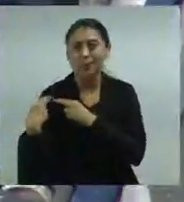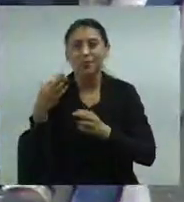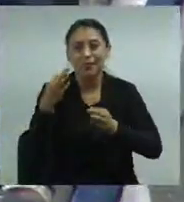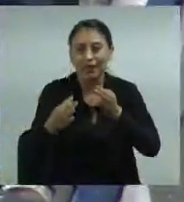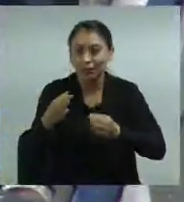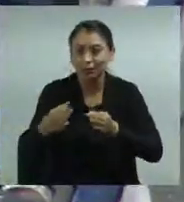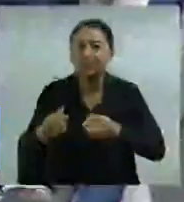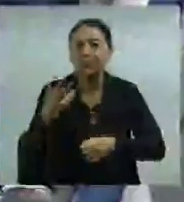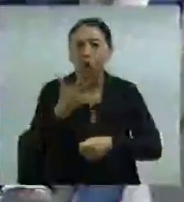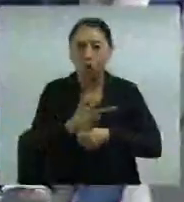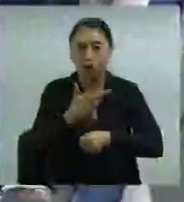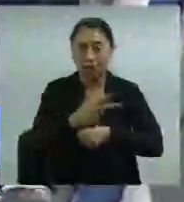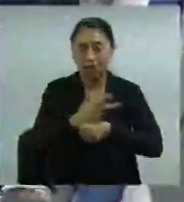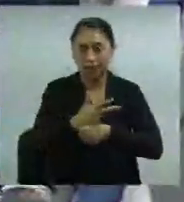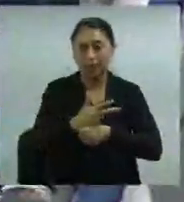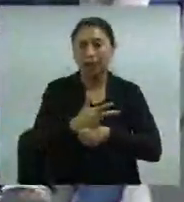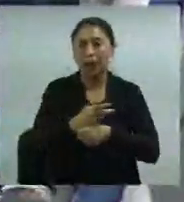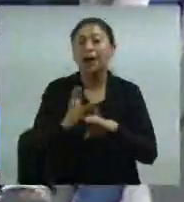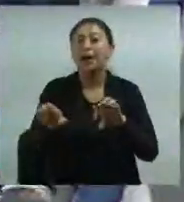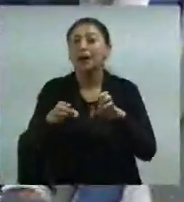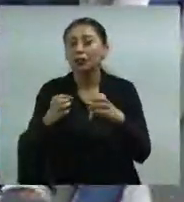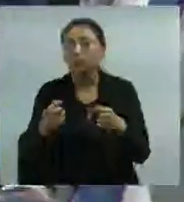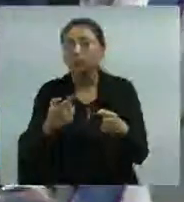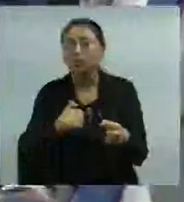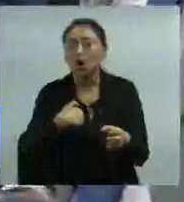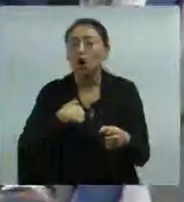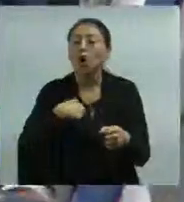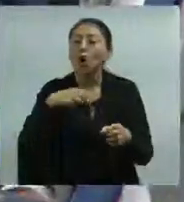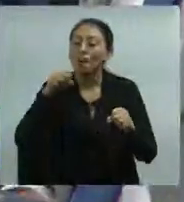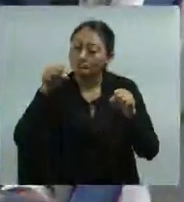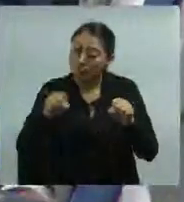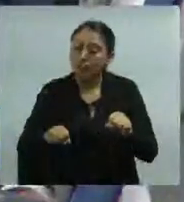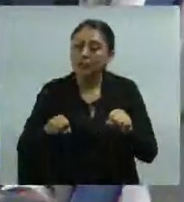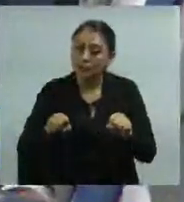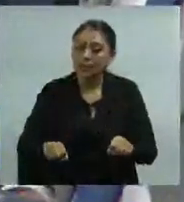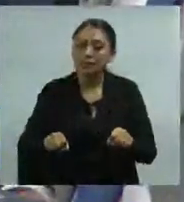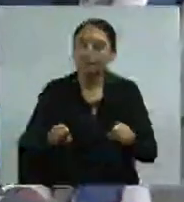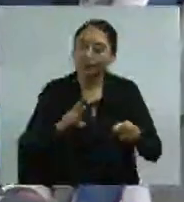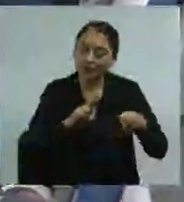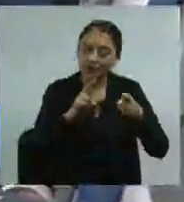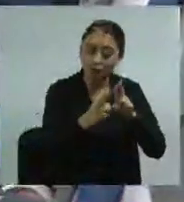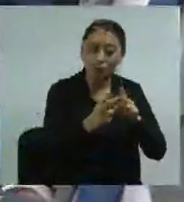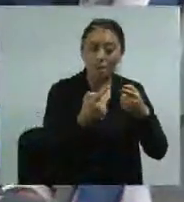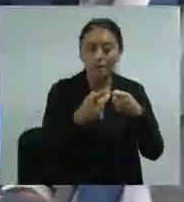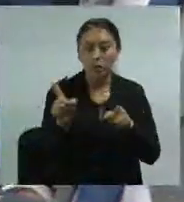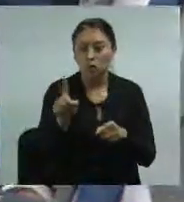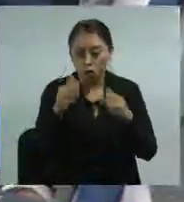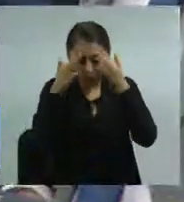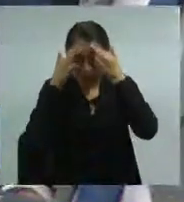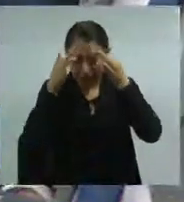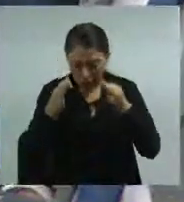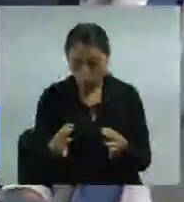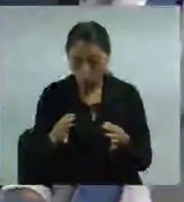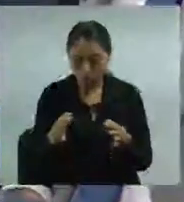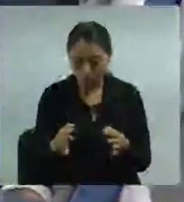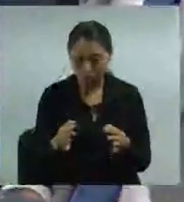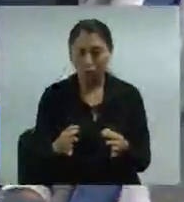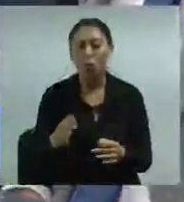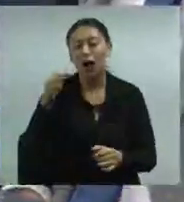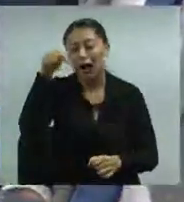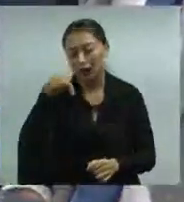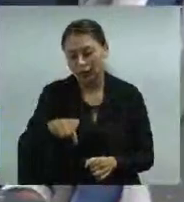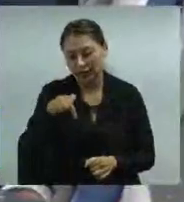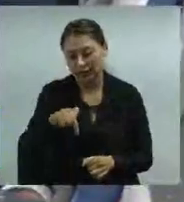de la justicia guatemalteca. De tal manera que no me aparto de la reforma, debe hacerse, pero sí no estoy de acuerdo en que cabalmente sea en